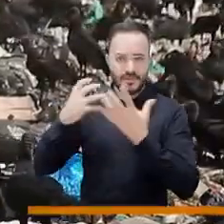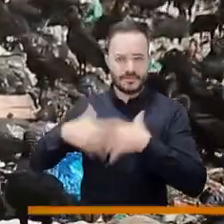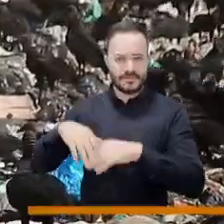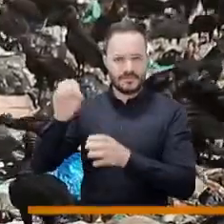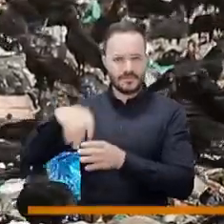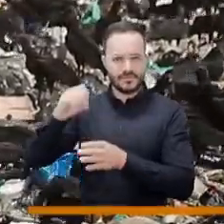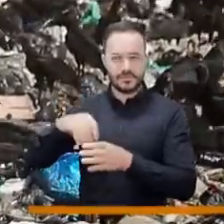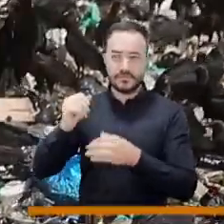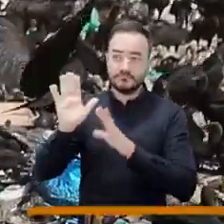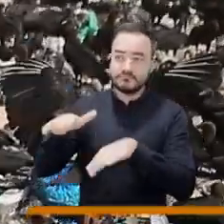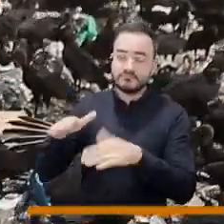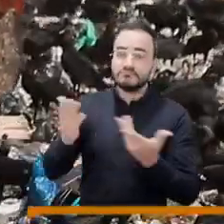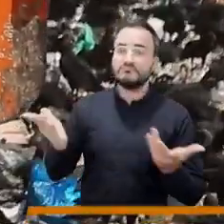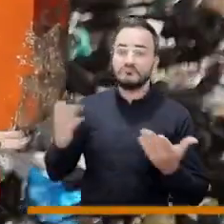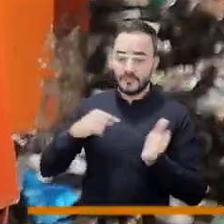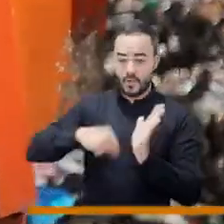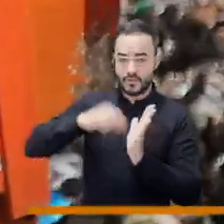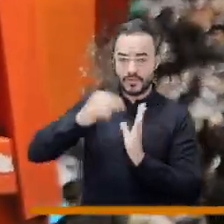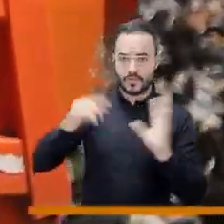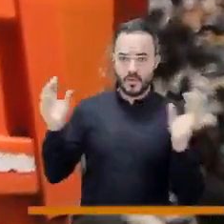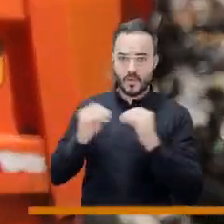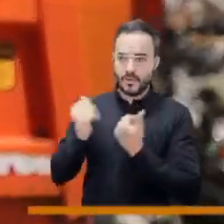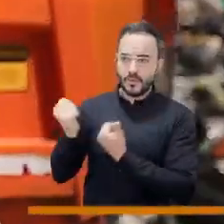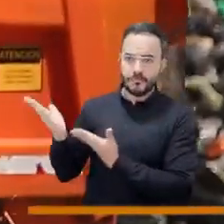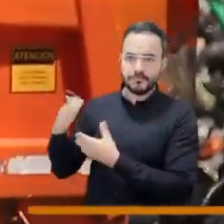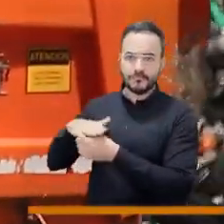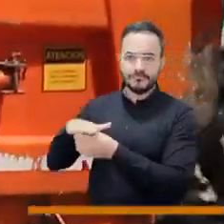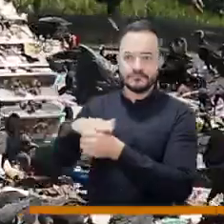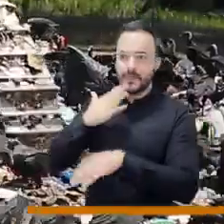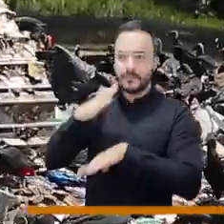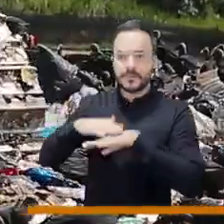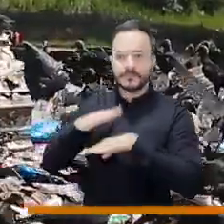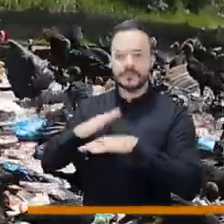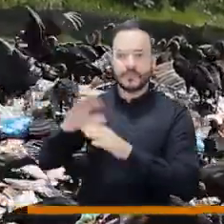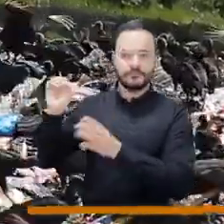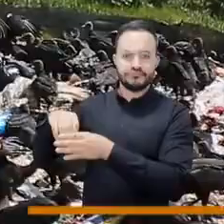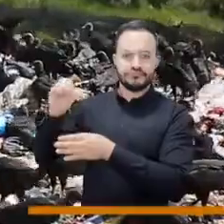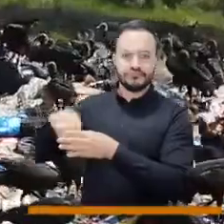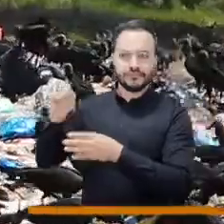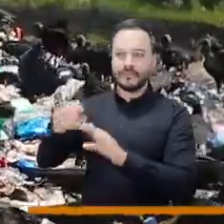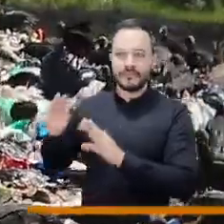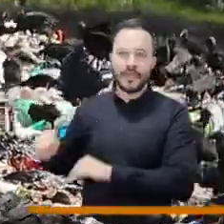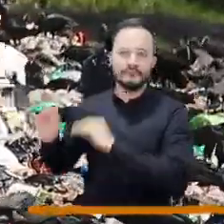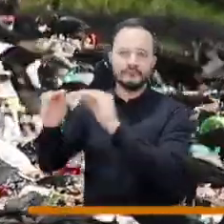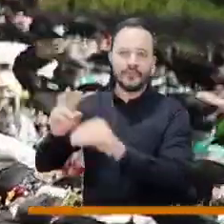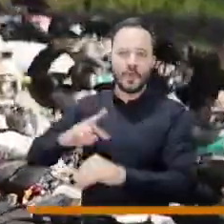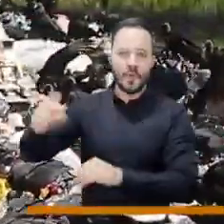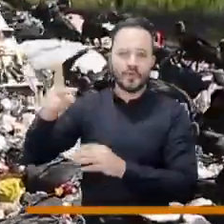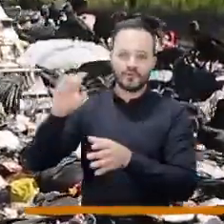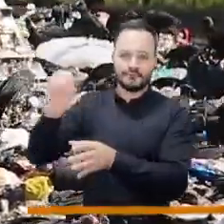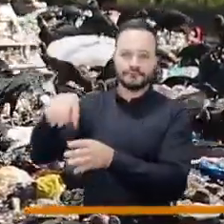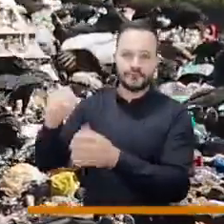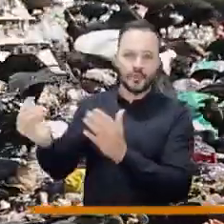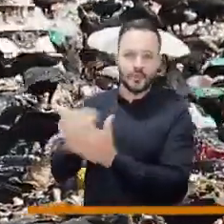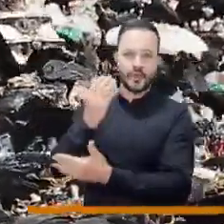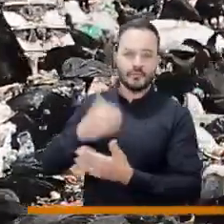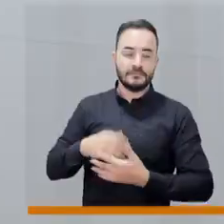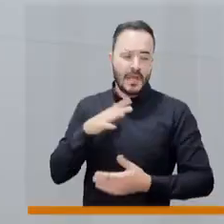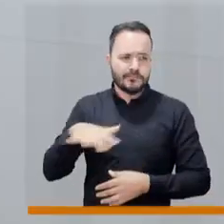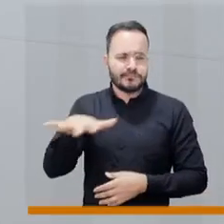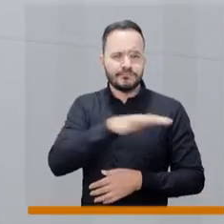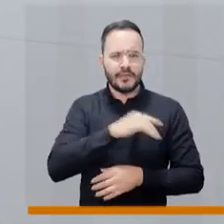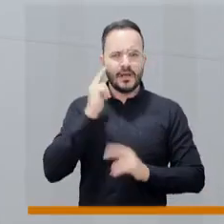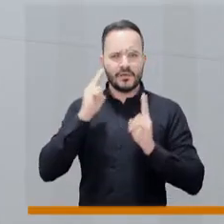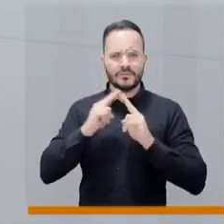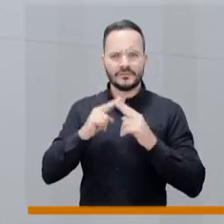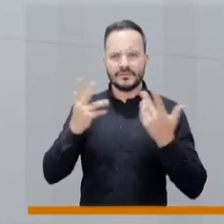debate necesario sobre el estado contractual, sobre el licenciamiento que se tiene para el nuevo vaso La Piñuela. Ya es conocido por los